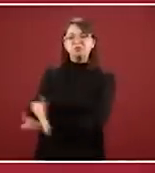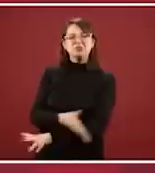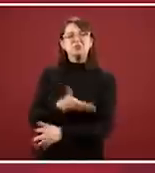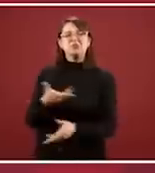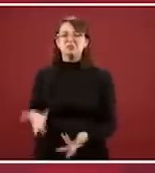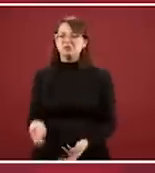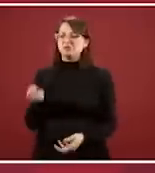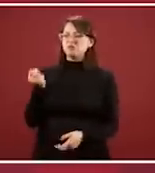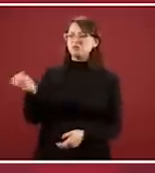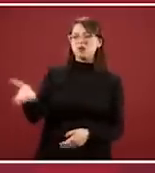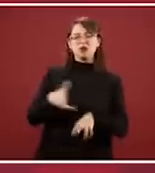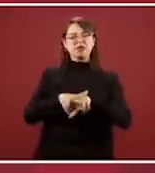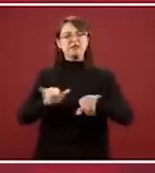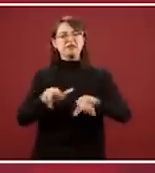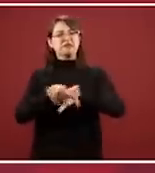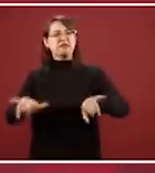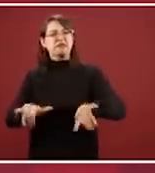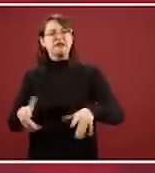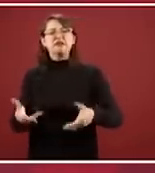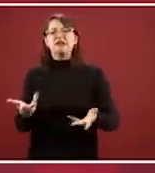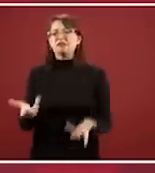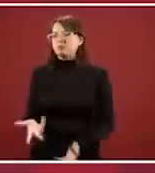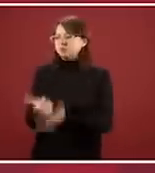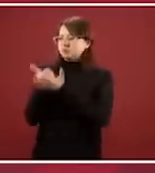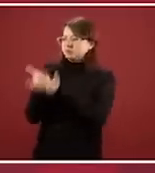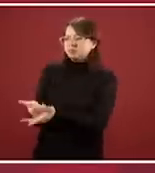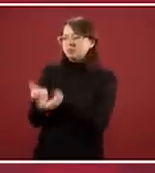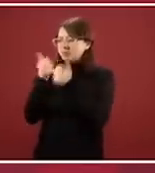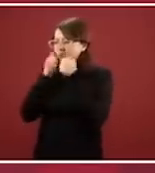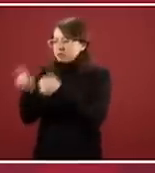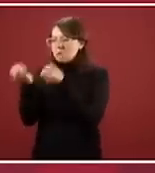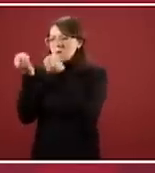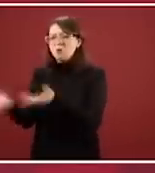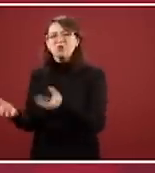ninis y no se hizo nada por ellos.